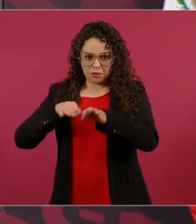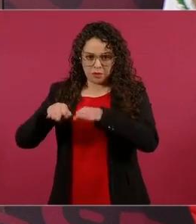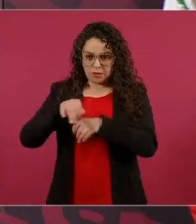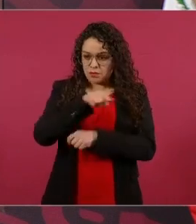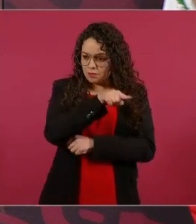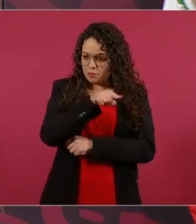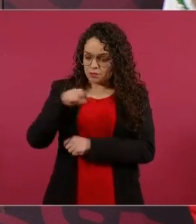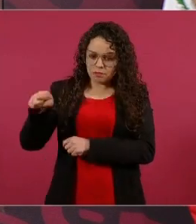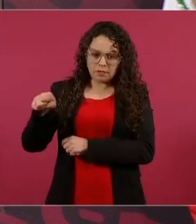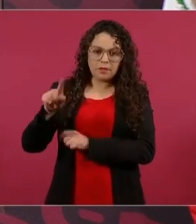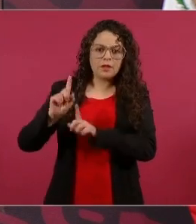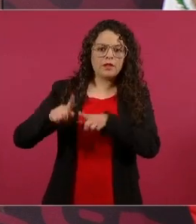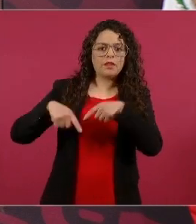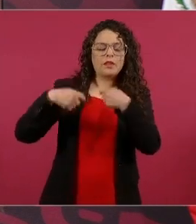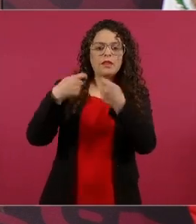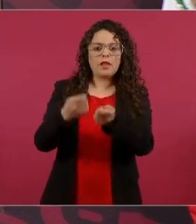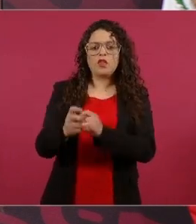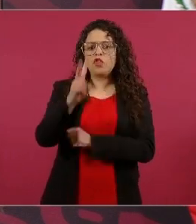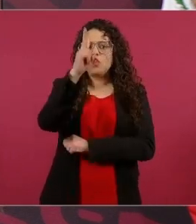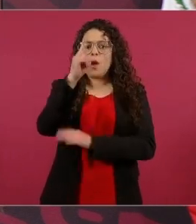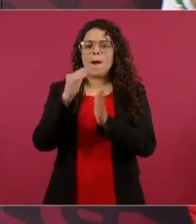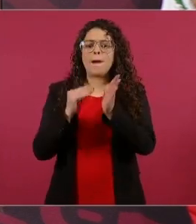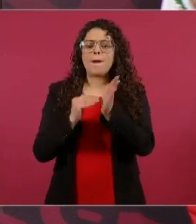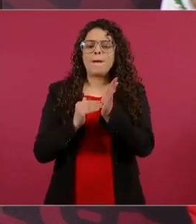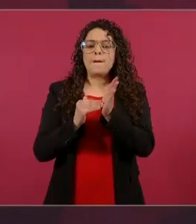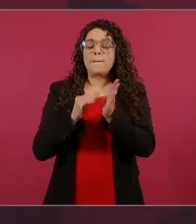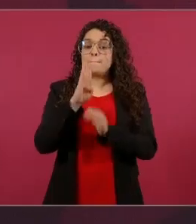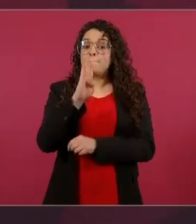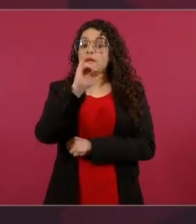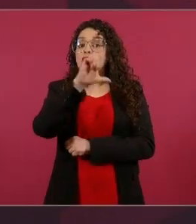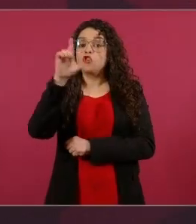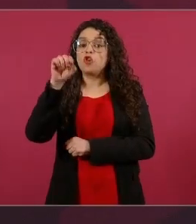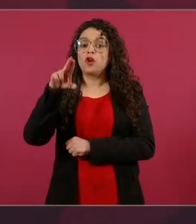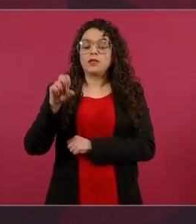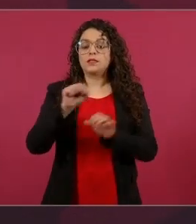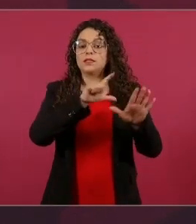trabajadores 2 Bill 700000